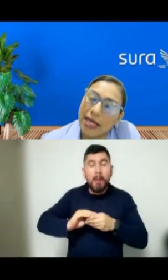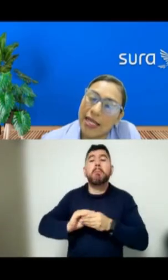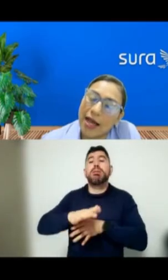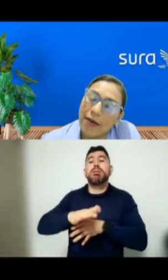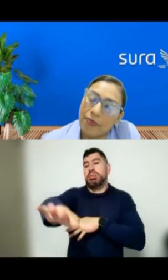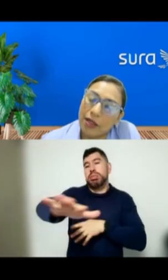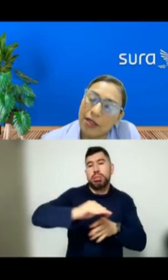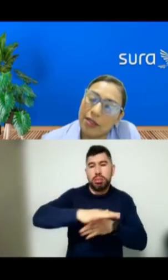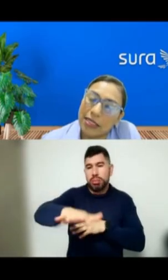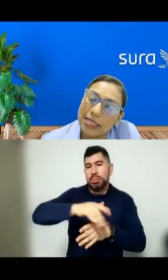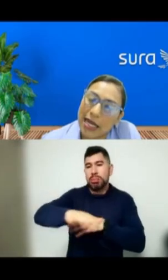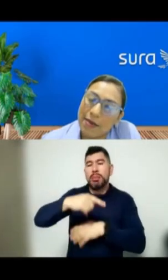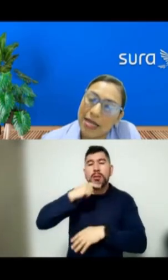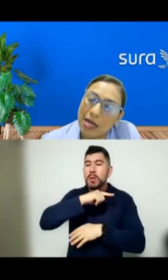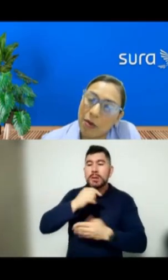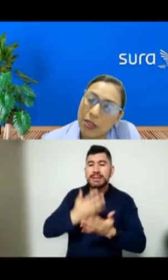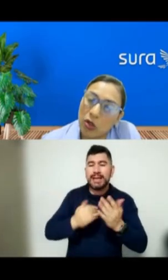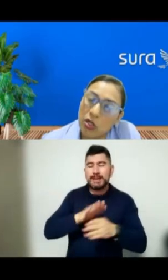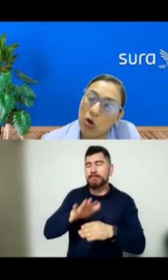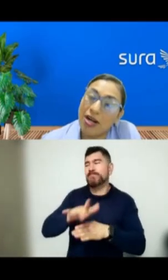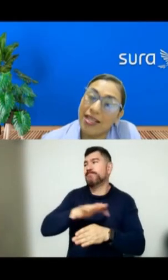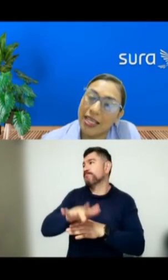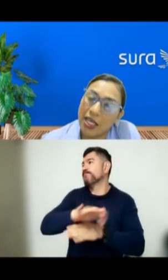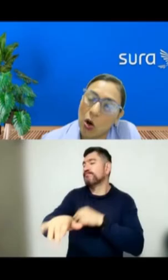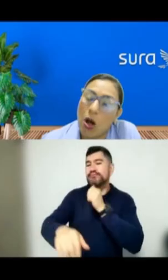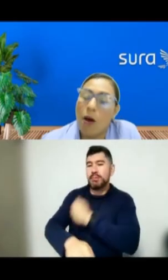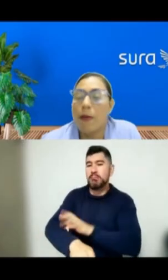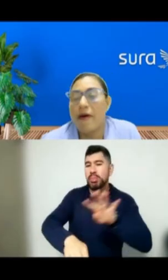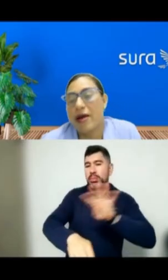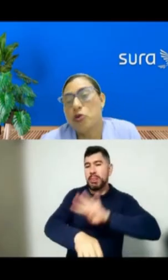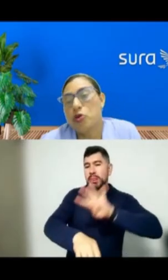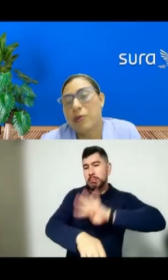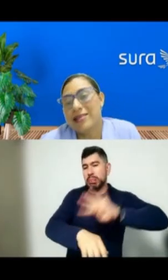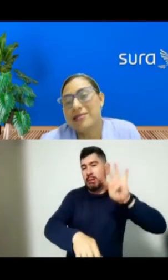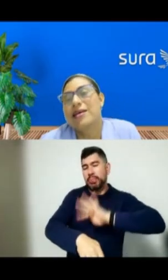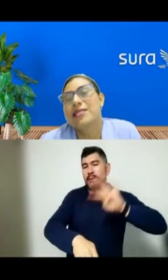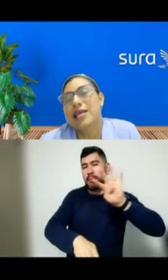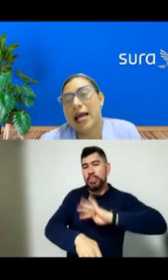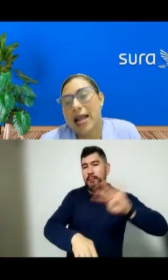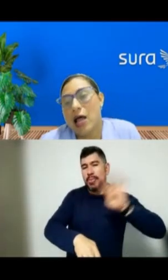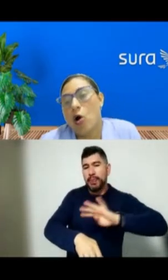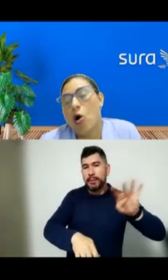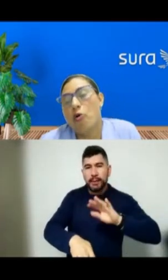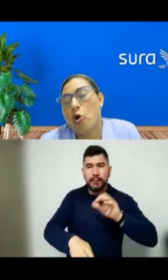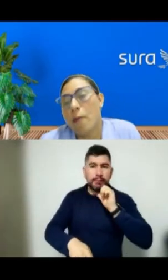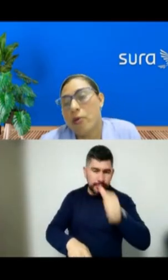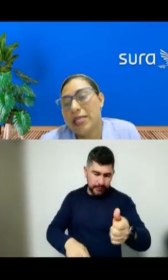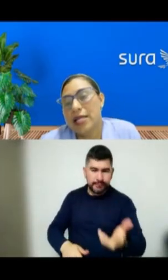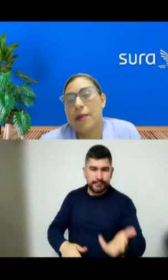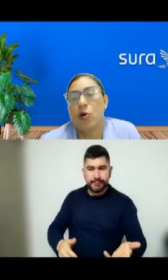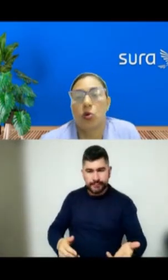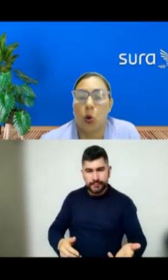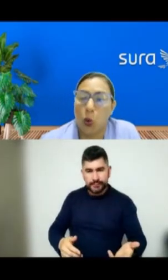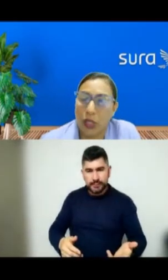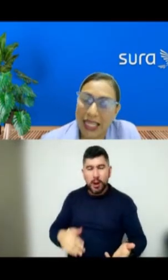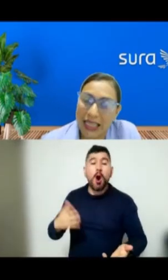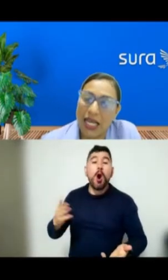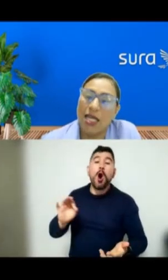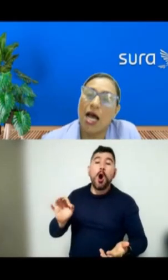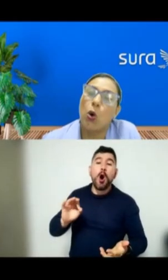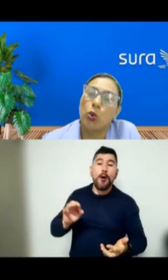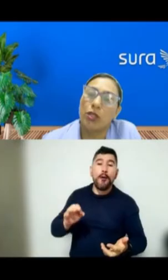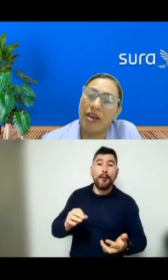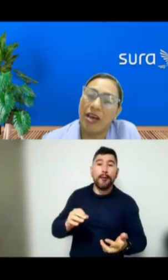arteria y evita que ella desangre más. Al momento que yo lo retiro, va a haber mucho más sangrado o puedo comprometer de pronto